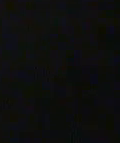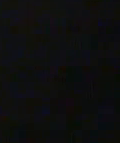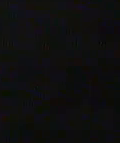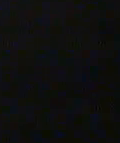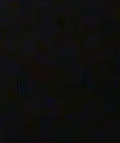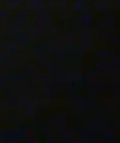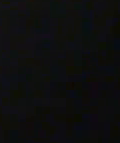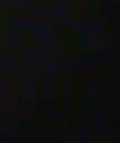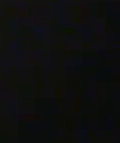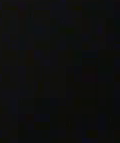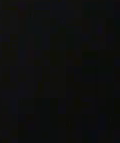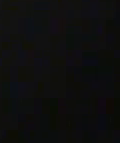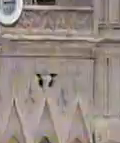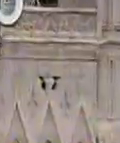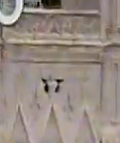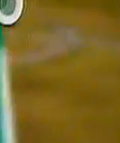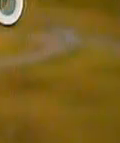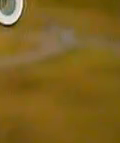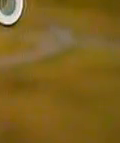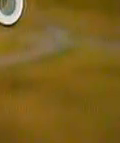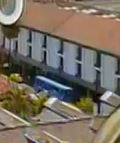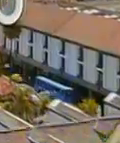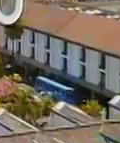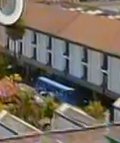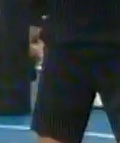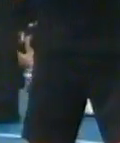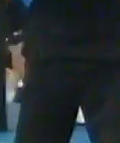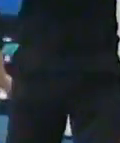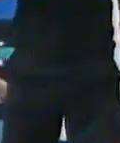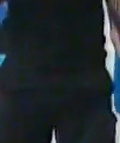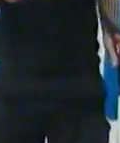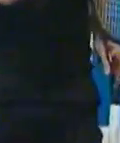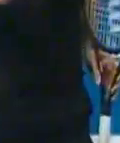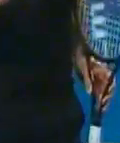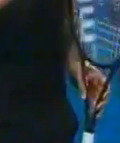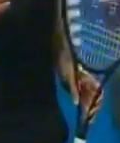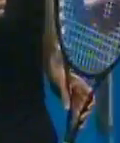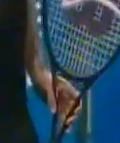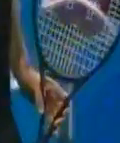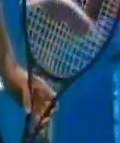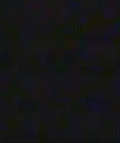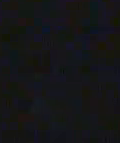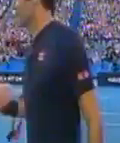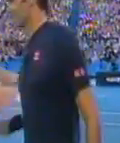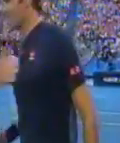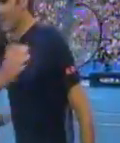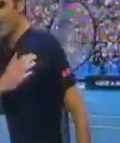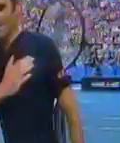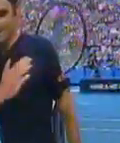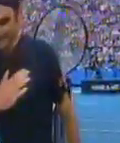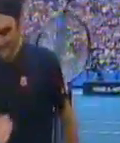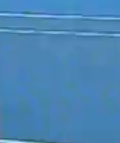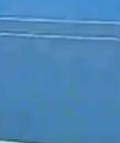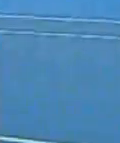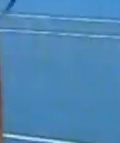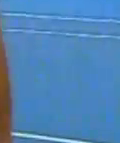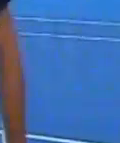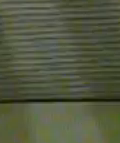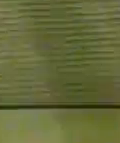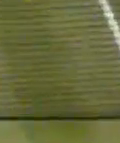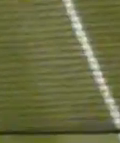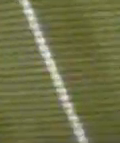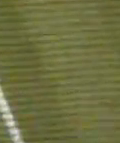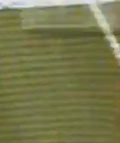Torneo Quito Mitad del Mundo presenta al mejor de todos los tiempos, Roger Federer versus el número 6 del mundo,